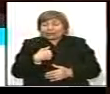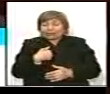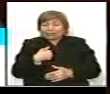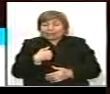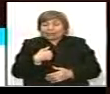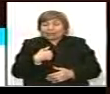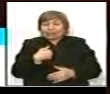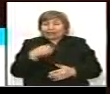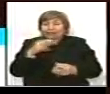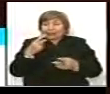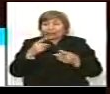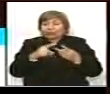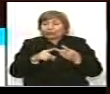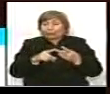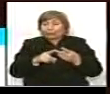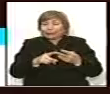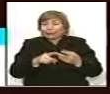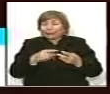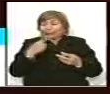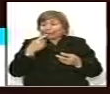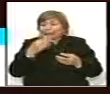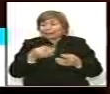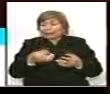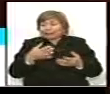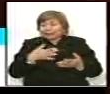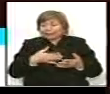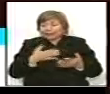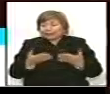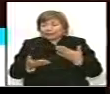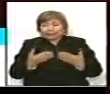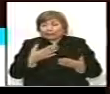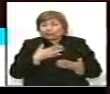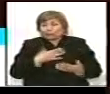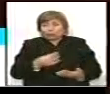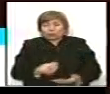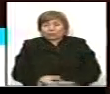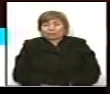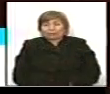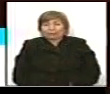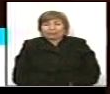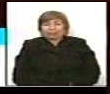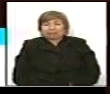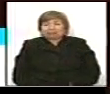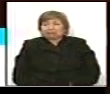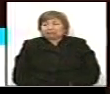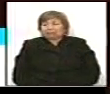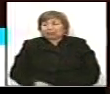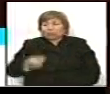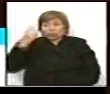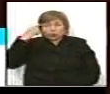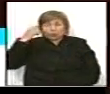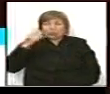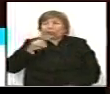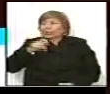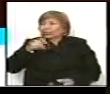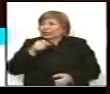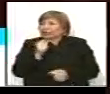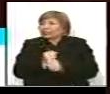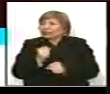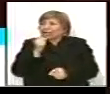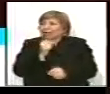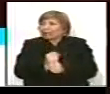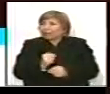Y el segundo punto, y eso es lo que mayormente no nos gusta, un sueño requiere trabajo